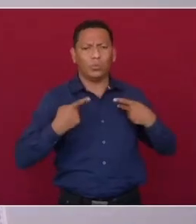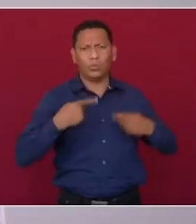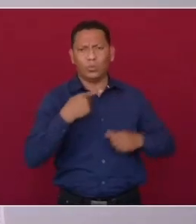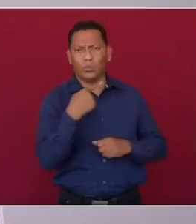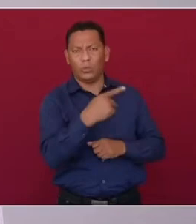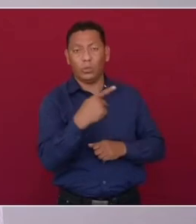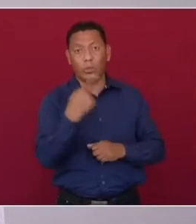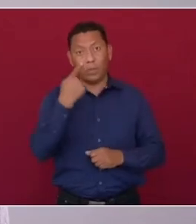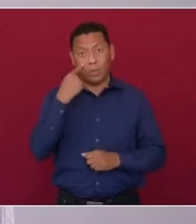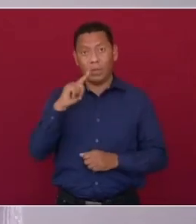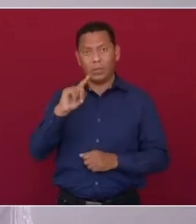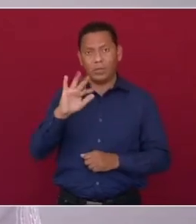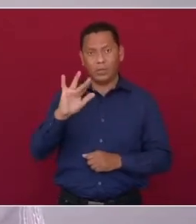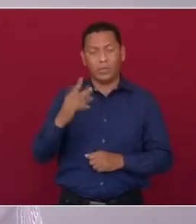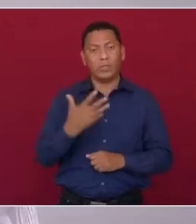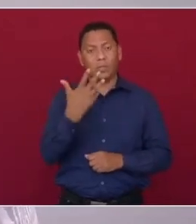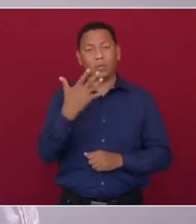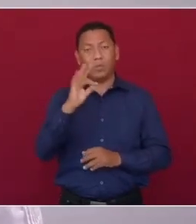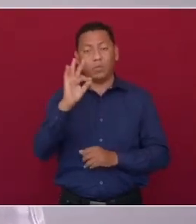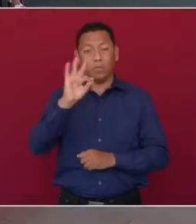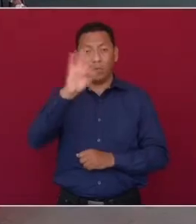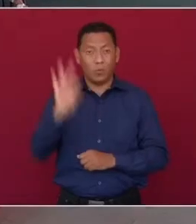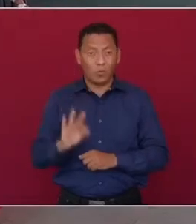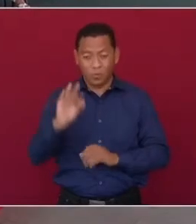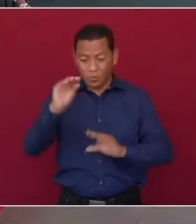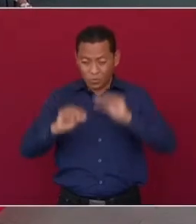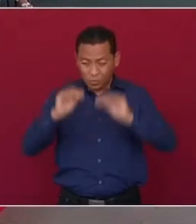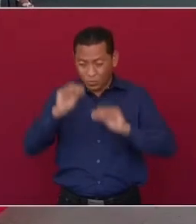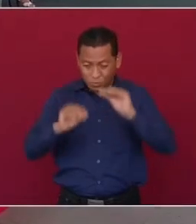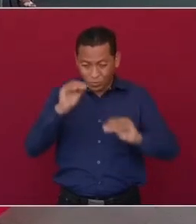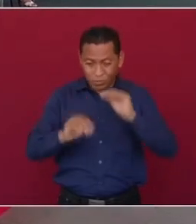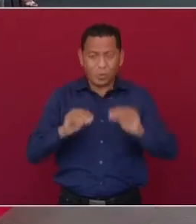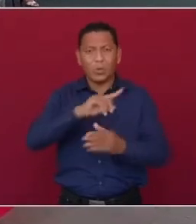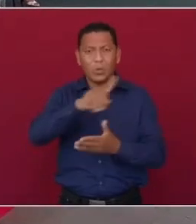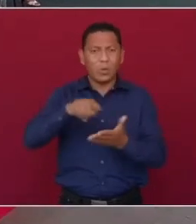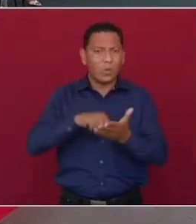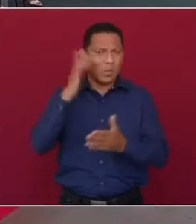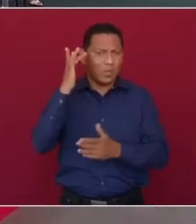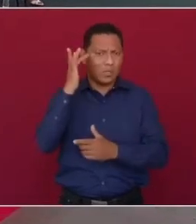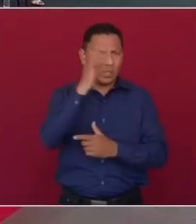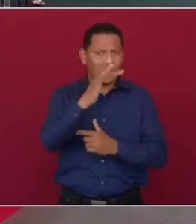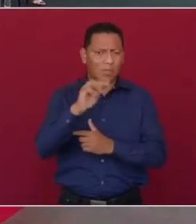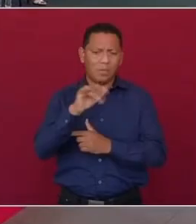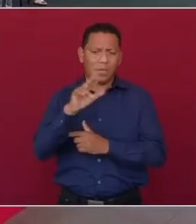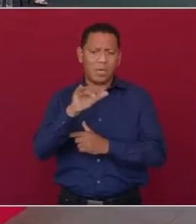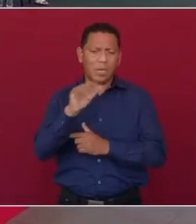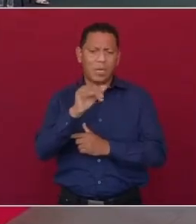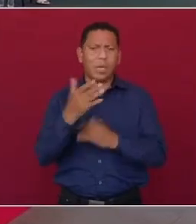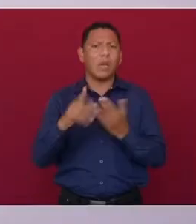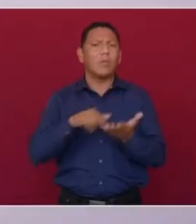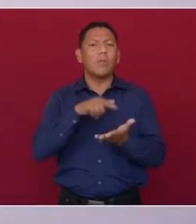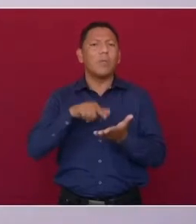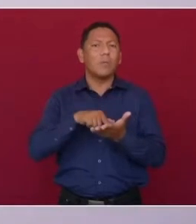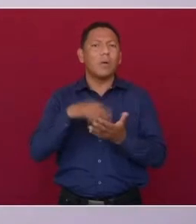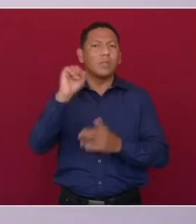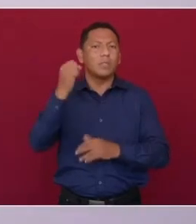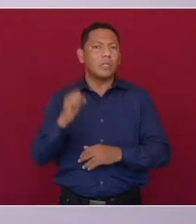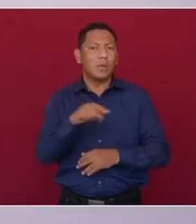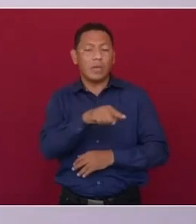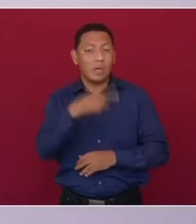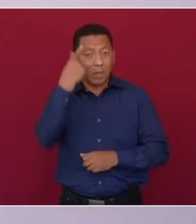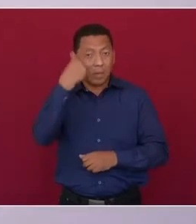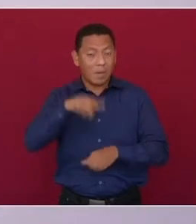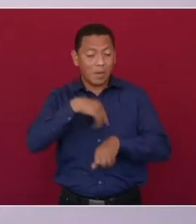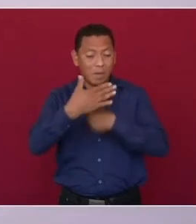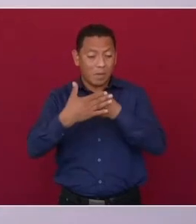el 55% en la construcción de la presa de Santa María en Sinaloa. Estamos trabajando para